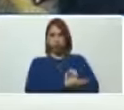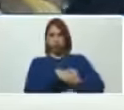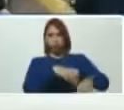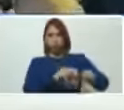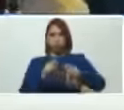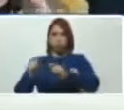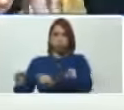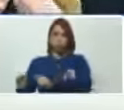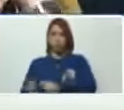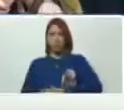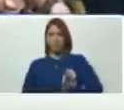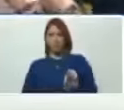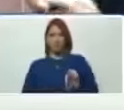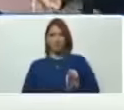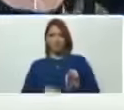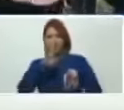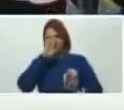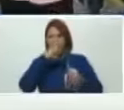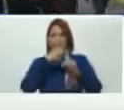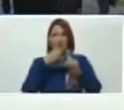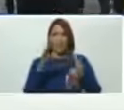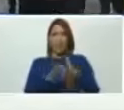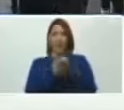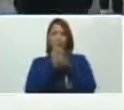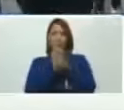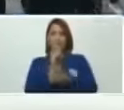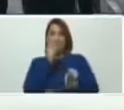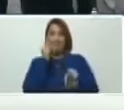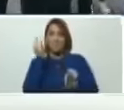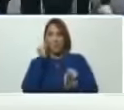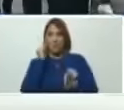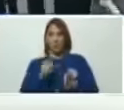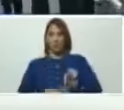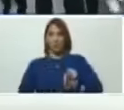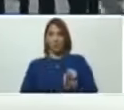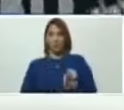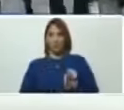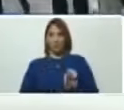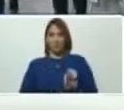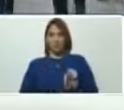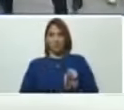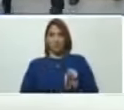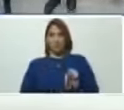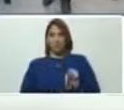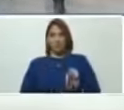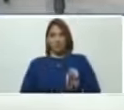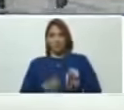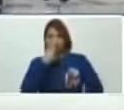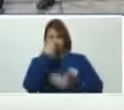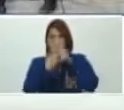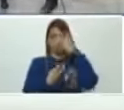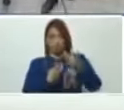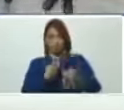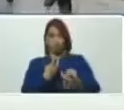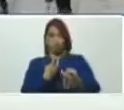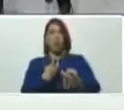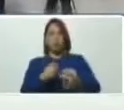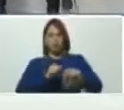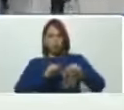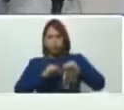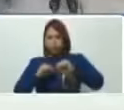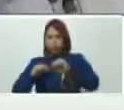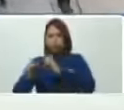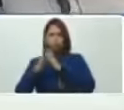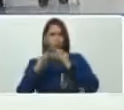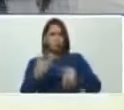verdaderamente a los vecinos, a las vecinas, a los comuneros, a las comuneras, ir a revolucionar todo, revolucionar